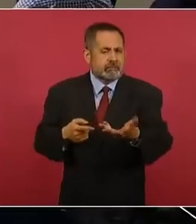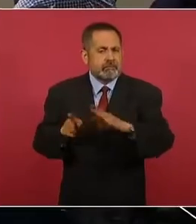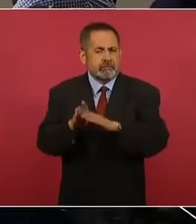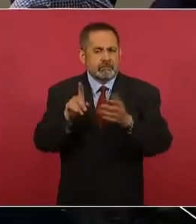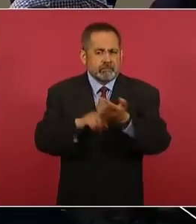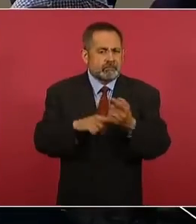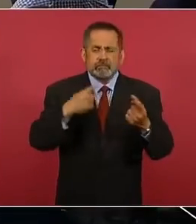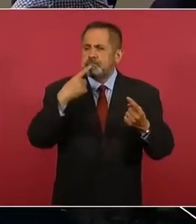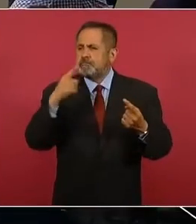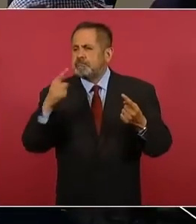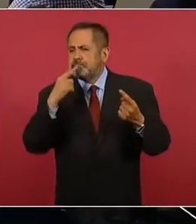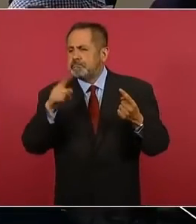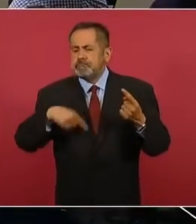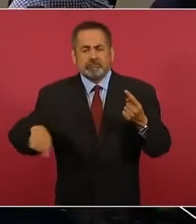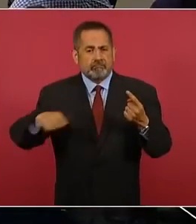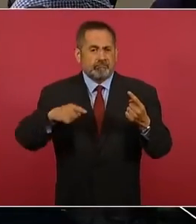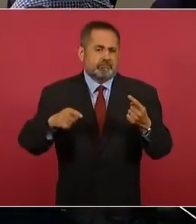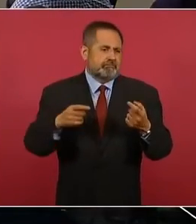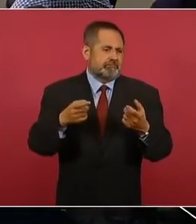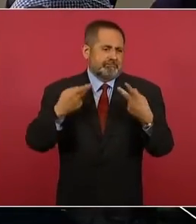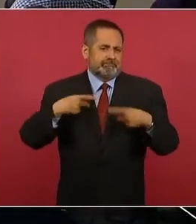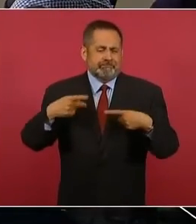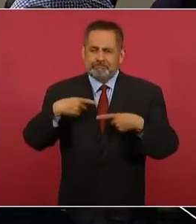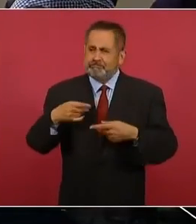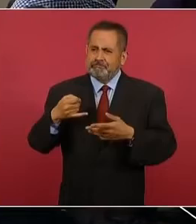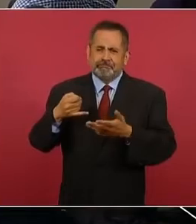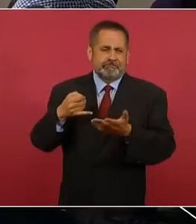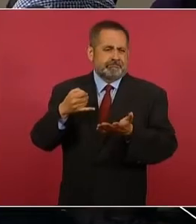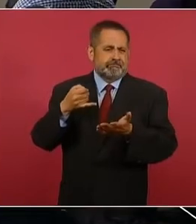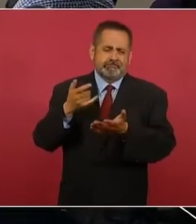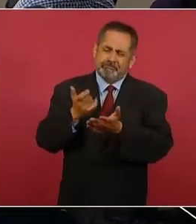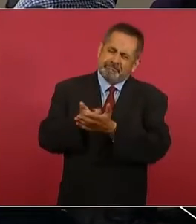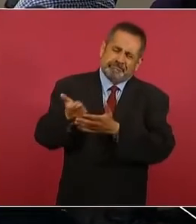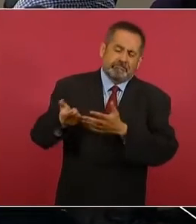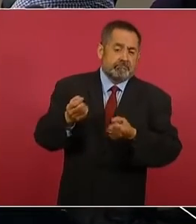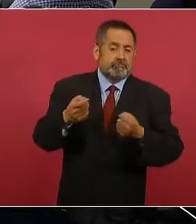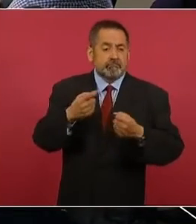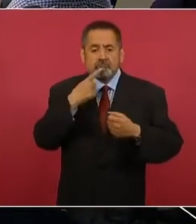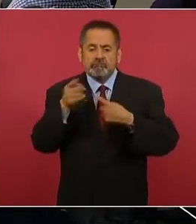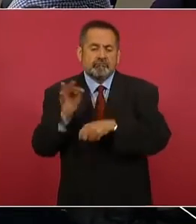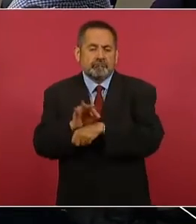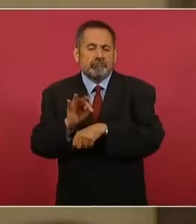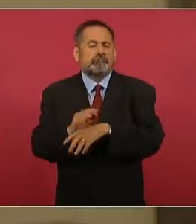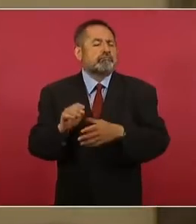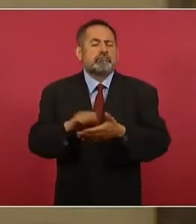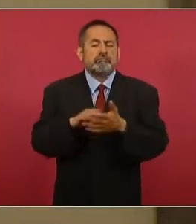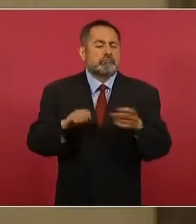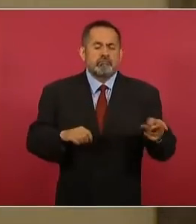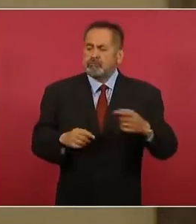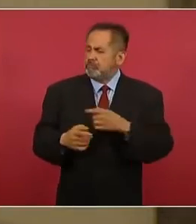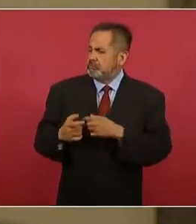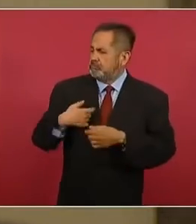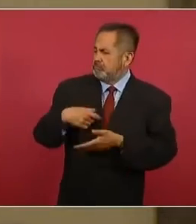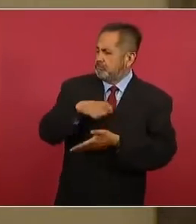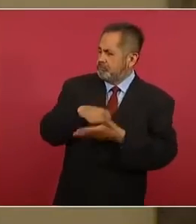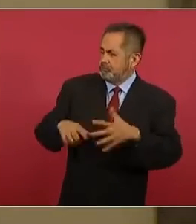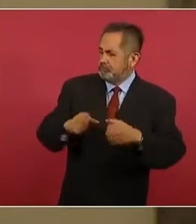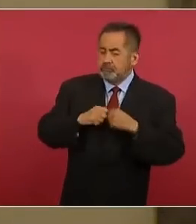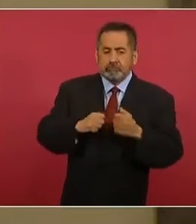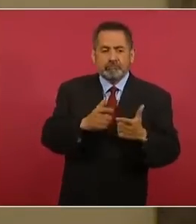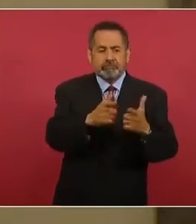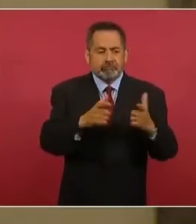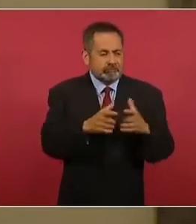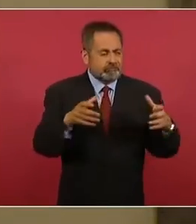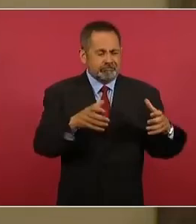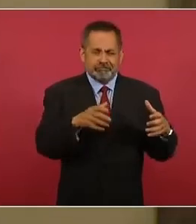estas querellas por parte de grandes contribuyentes, por ejemplo, ¿no?, donde se quejan de que les están cobrando de más, que son grupos de